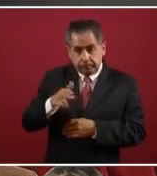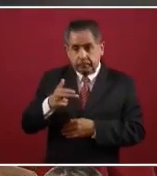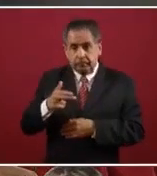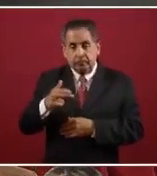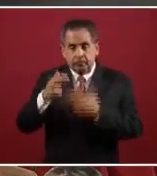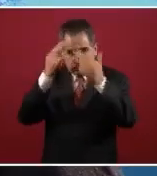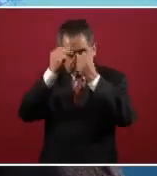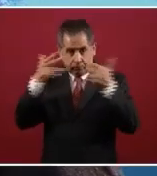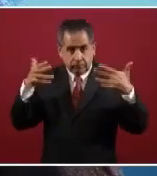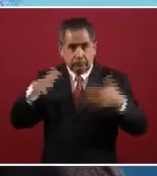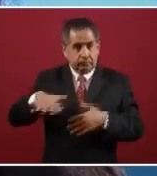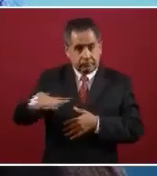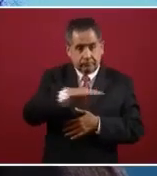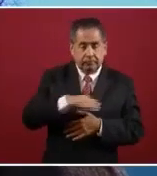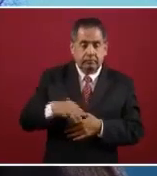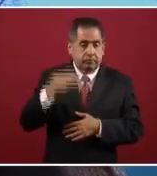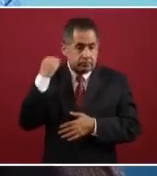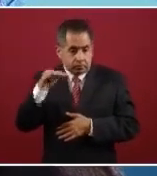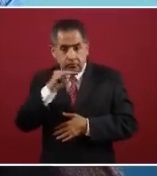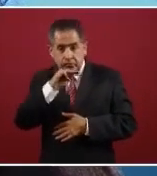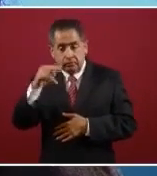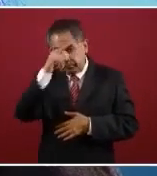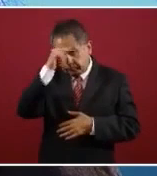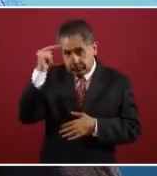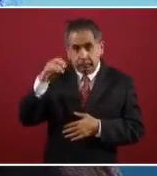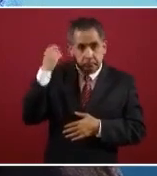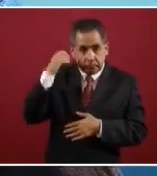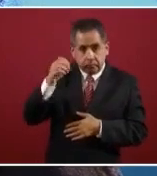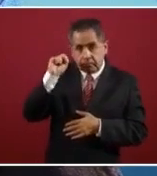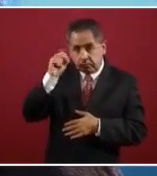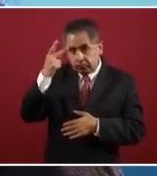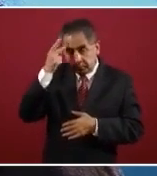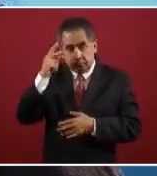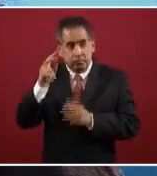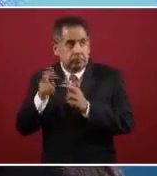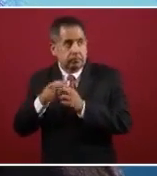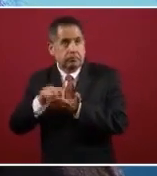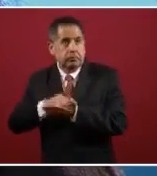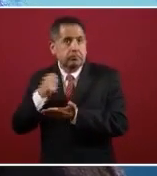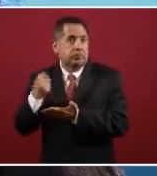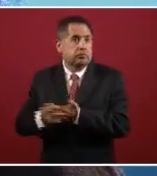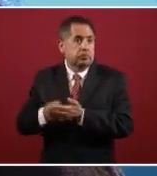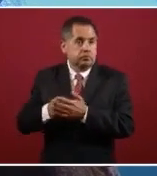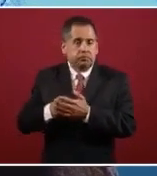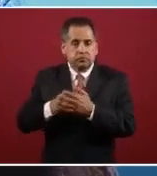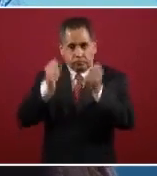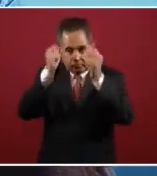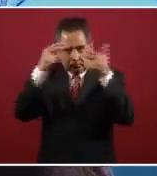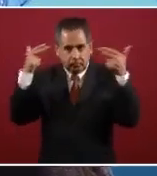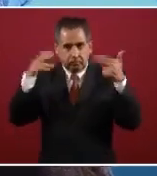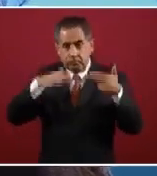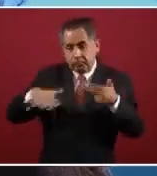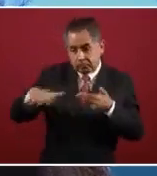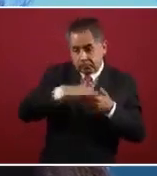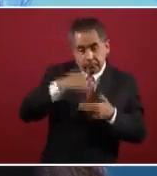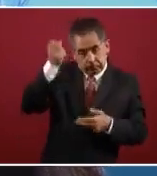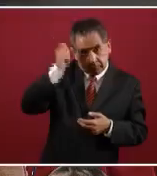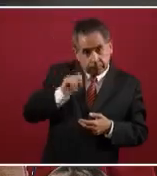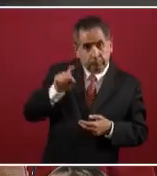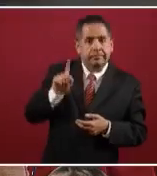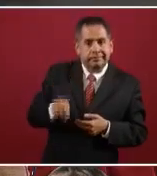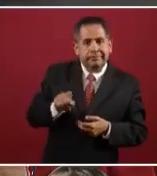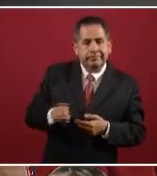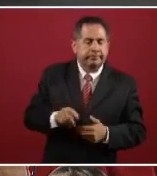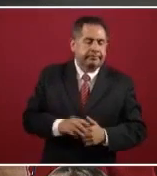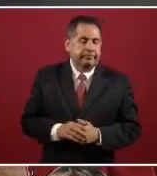Michoacán, Nayarit, Oaxaca, San Luis Potosí, Tamaulipas, la parte de la Huasteca y Sinaloa que comentaba. Entonces,